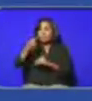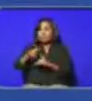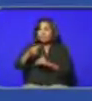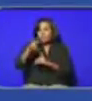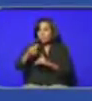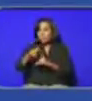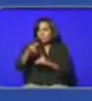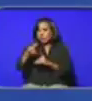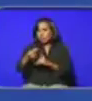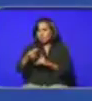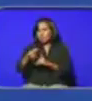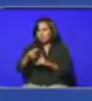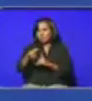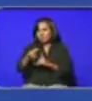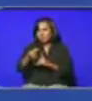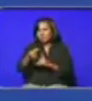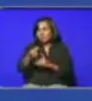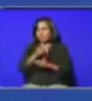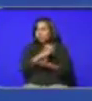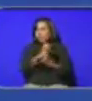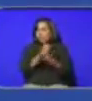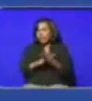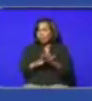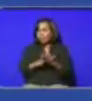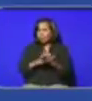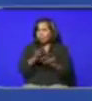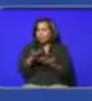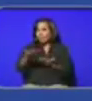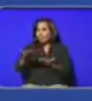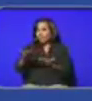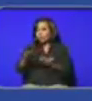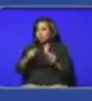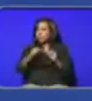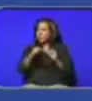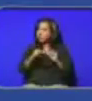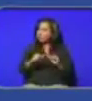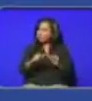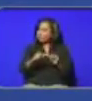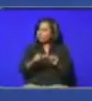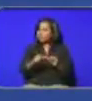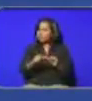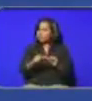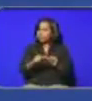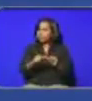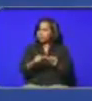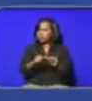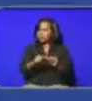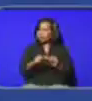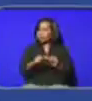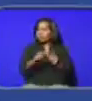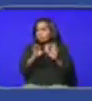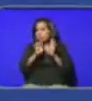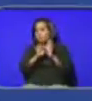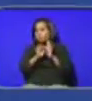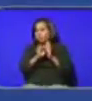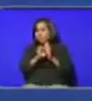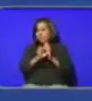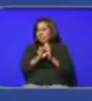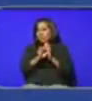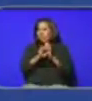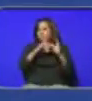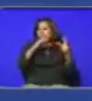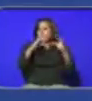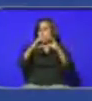ejes que se van a mantener en todos los programas. Por ejemplo, reforzar todo lo que tiene que ver con telecomunicaciones, todo lo que es el uso de